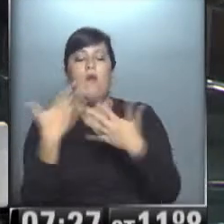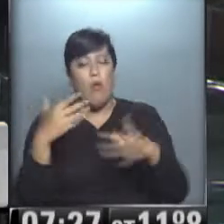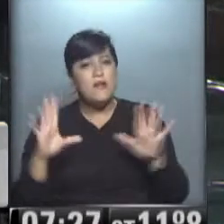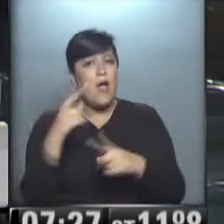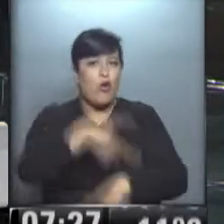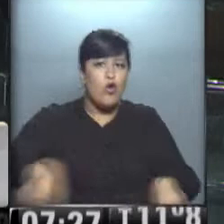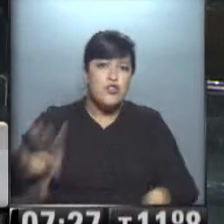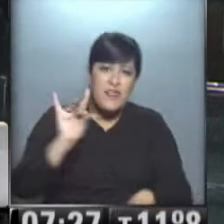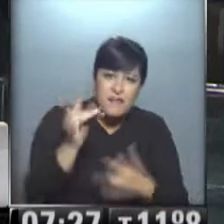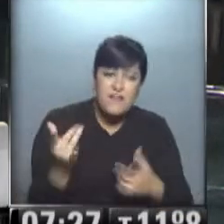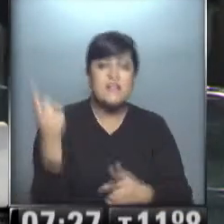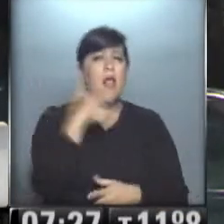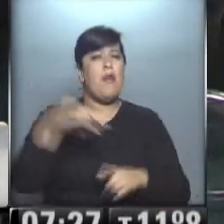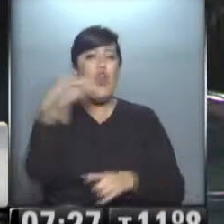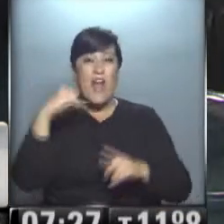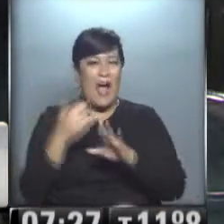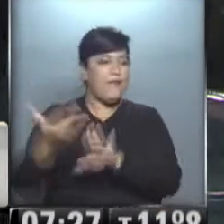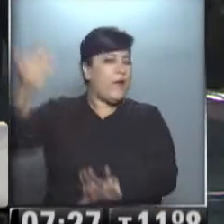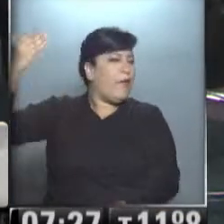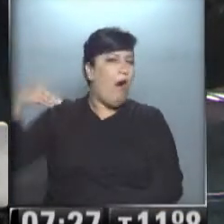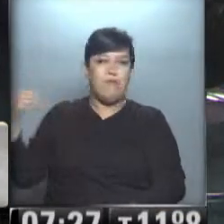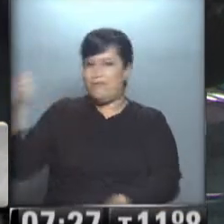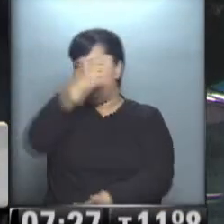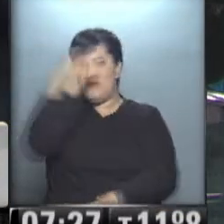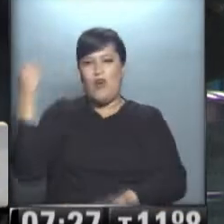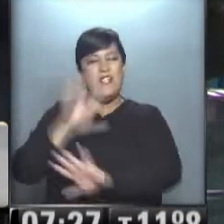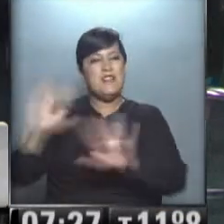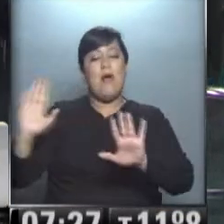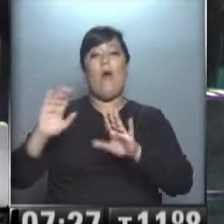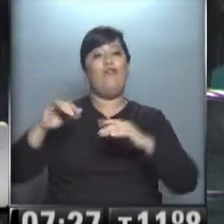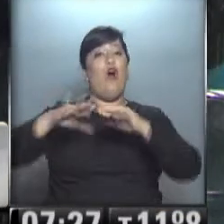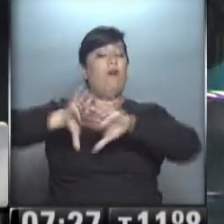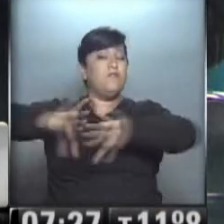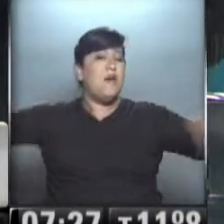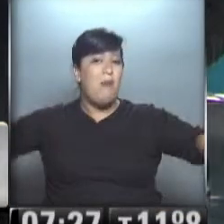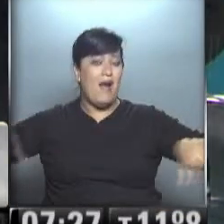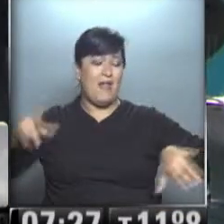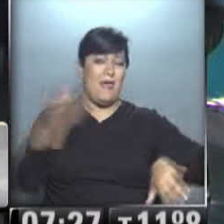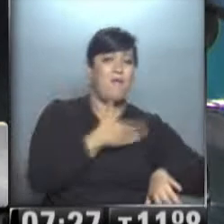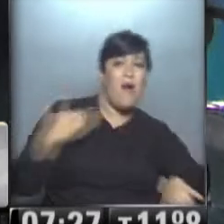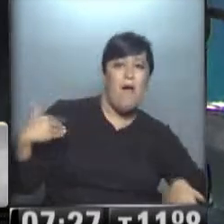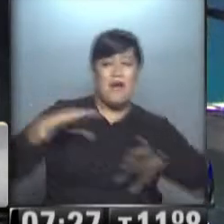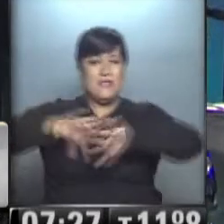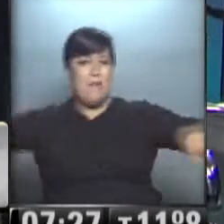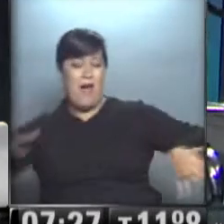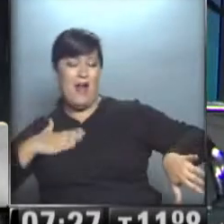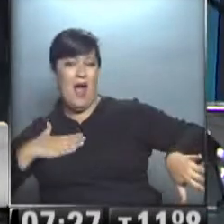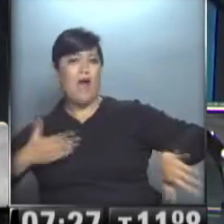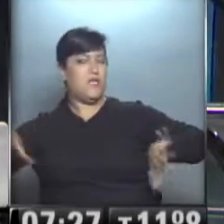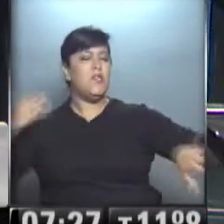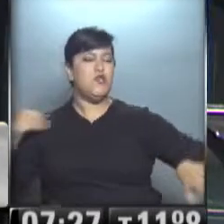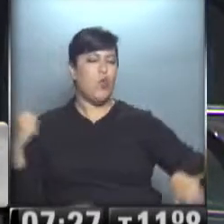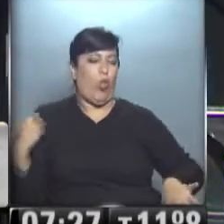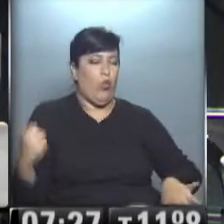lo negativo pasó hace mucho tiempo fue cuando nos separaron de nuestras madres y y no se nos